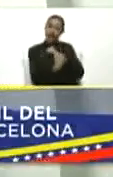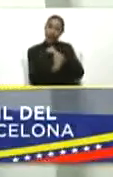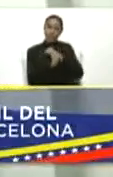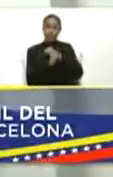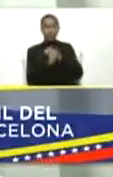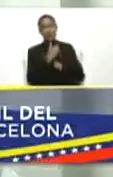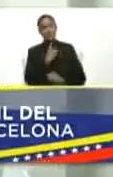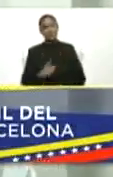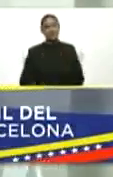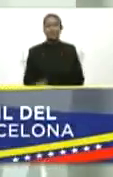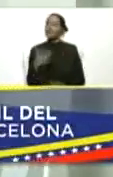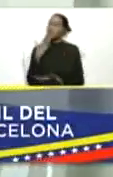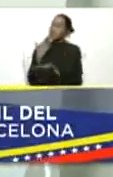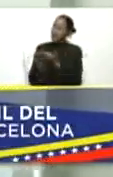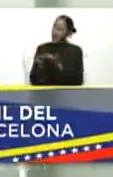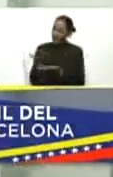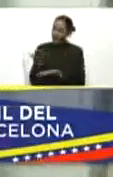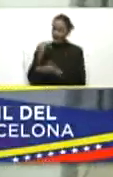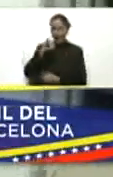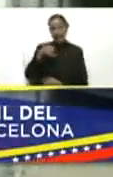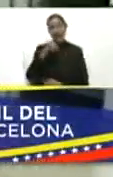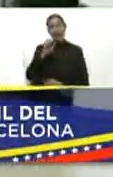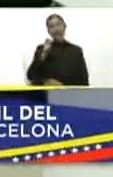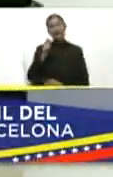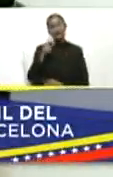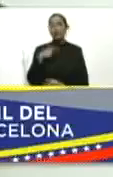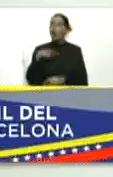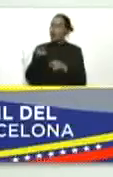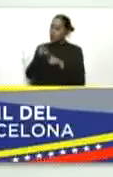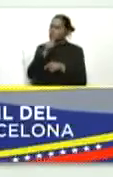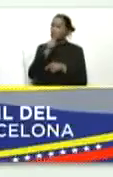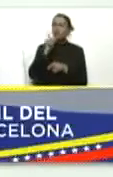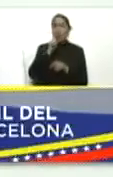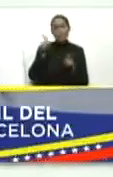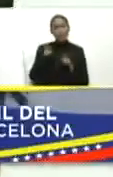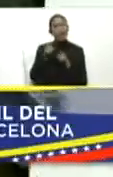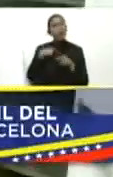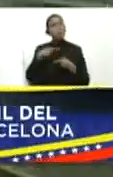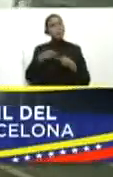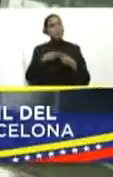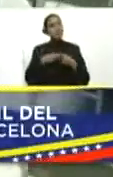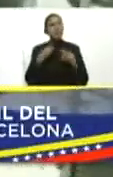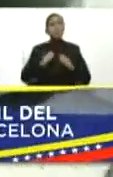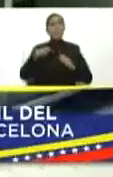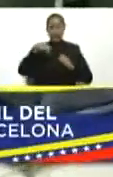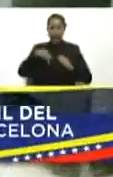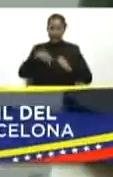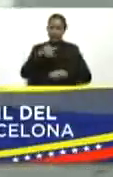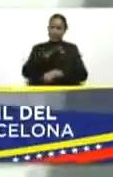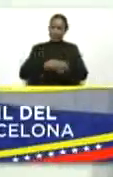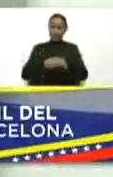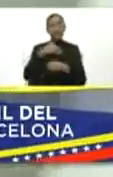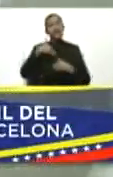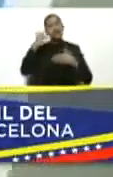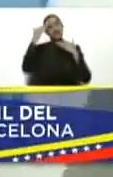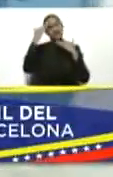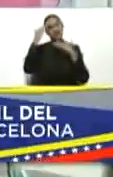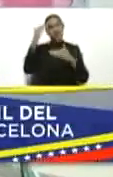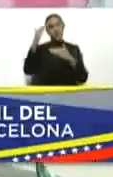ustedes. Gracias, Jesús Alberto. Ese nombre lo tiene un primo mío que vive aquí en Barcelona. Le doy un saludo a